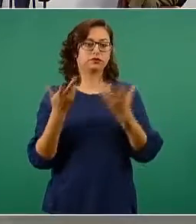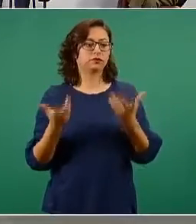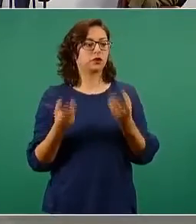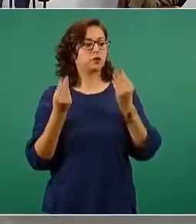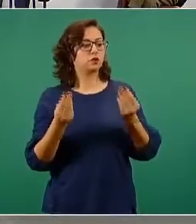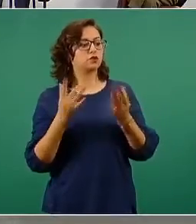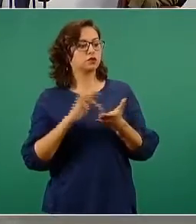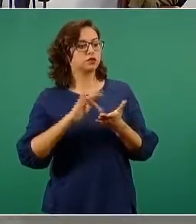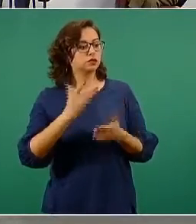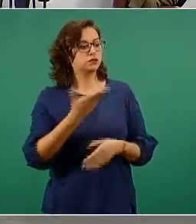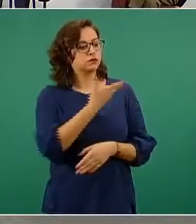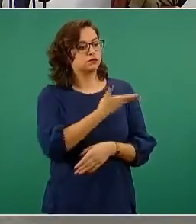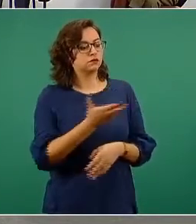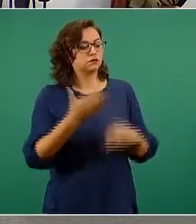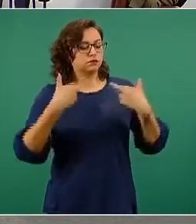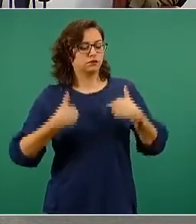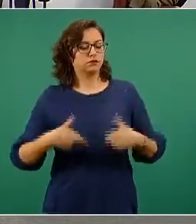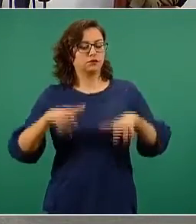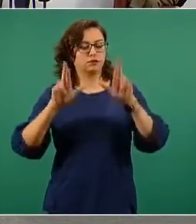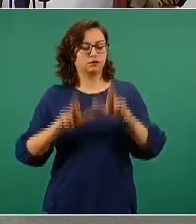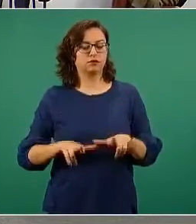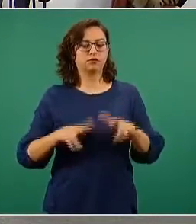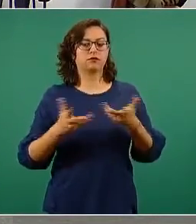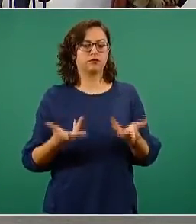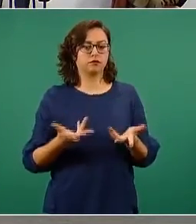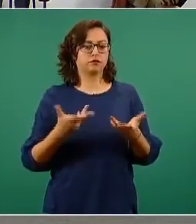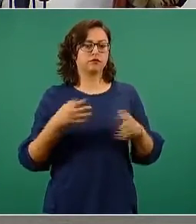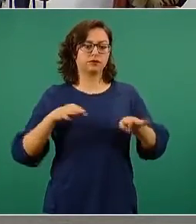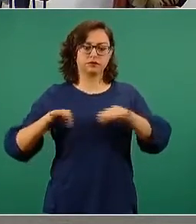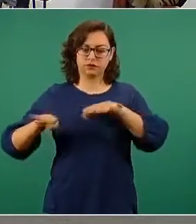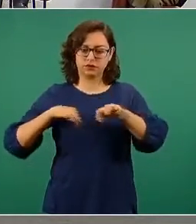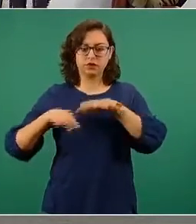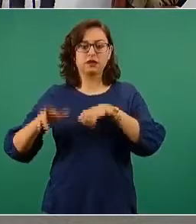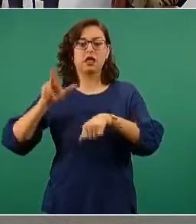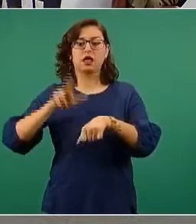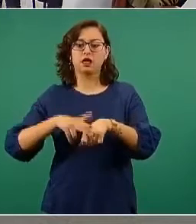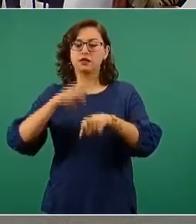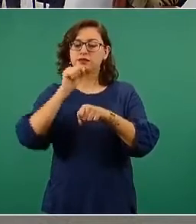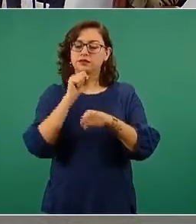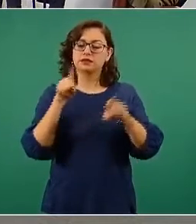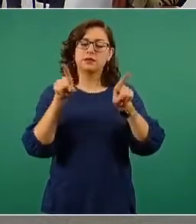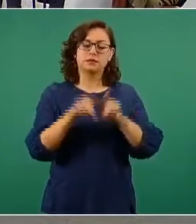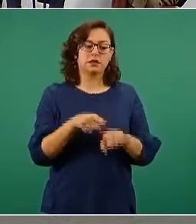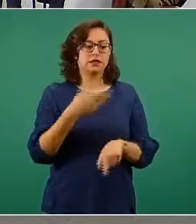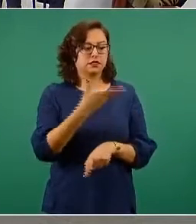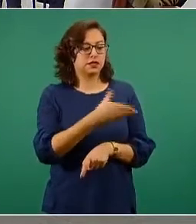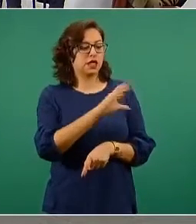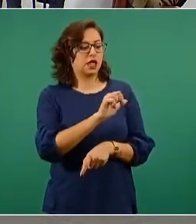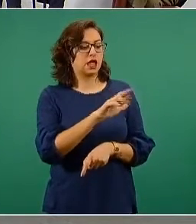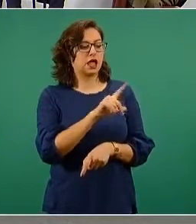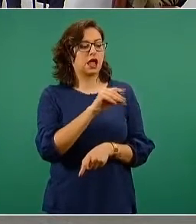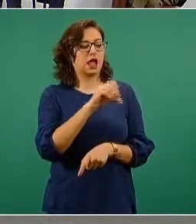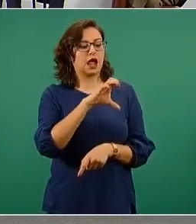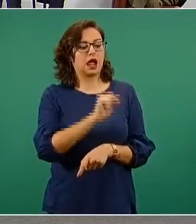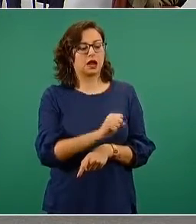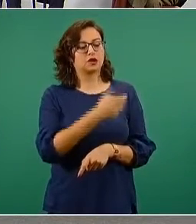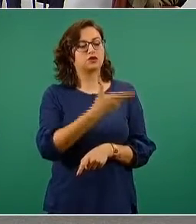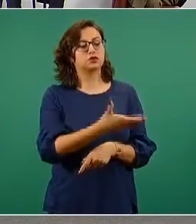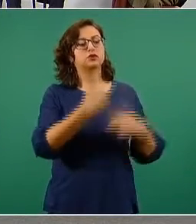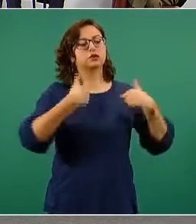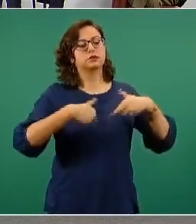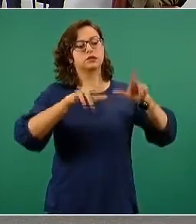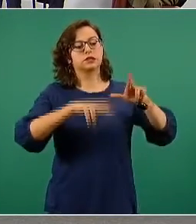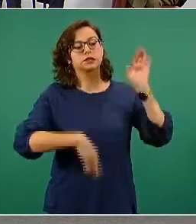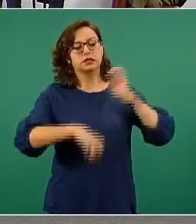los representantes del sector obrero y de manera muy especial a Carlos Salazar, a los representantes del